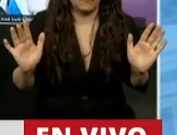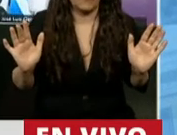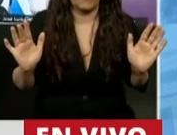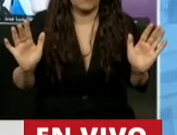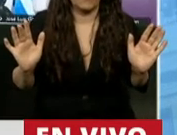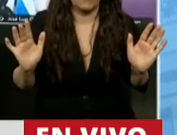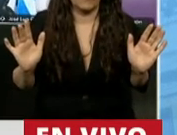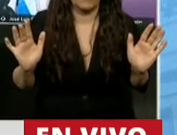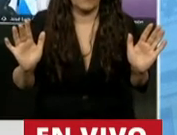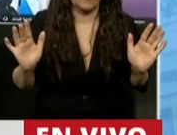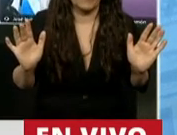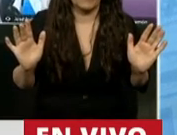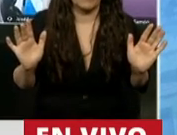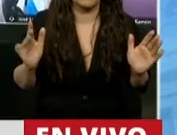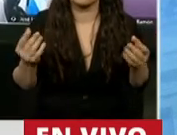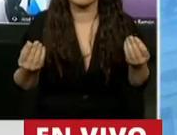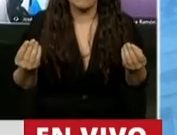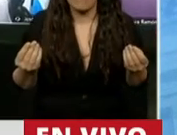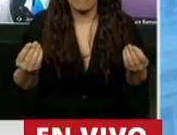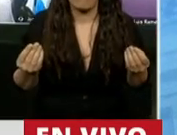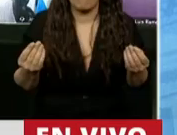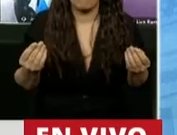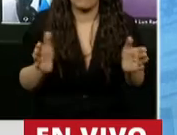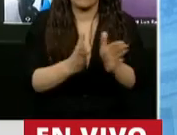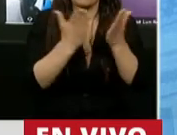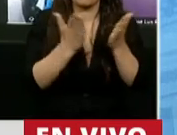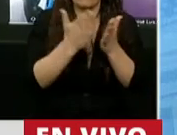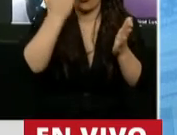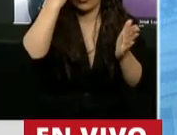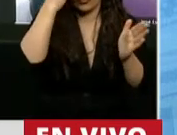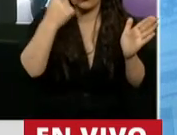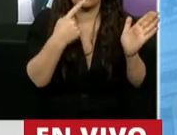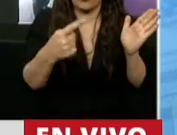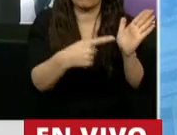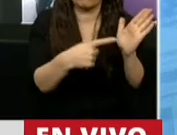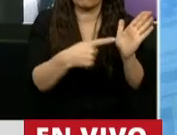y están nada más y nada menos que la constitución de la nación argentina